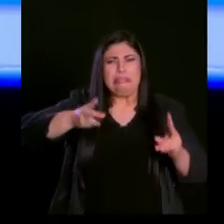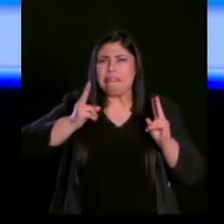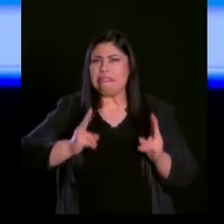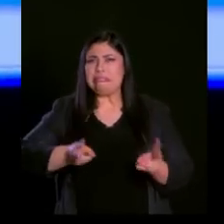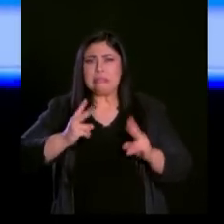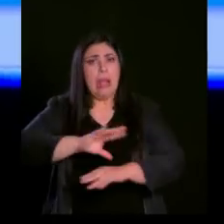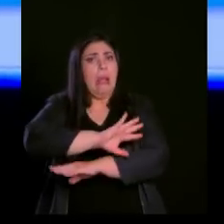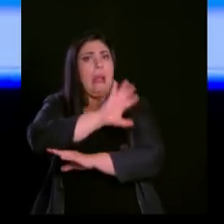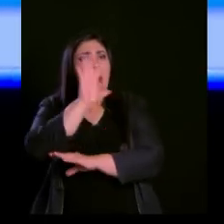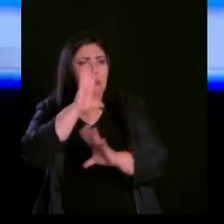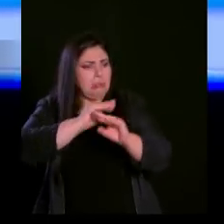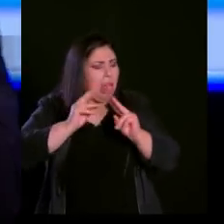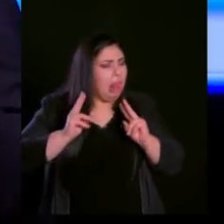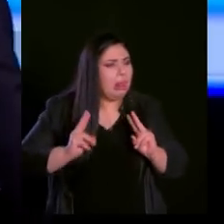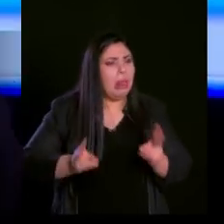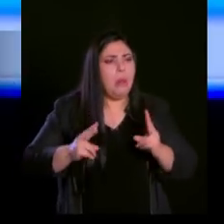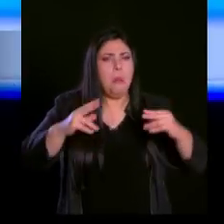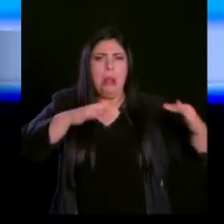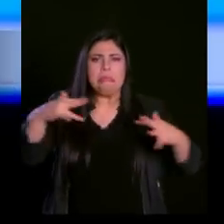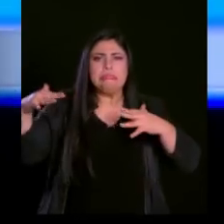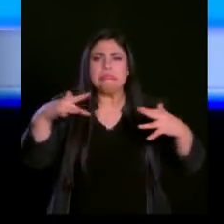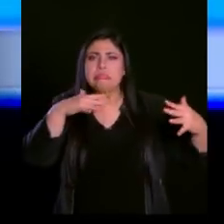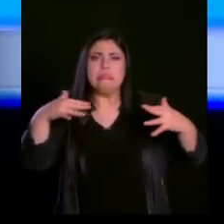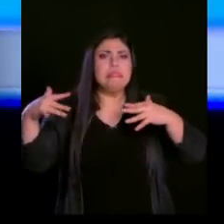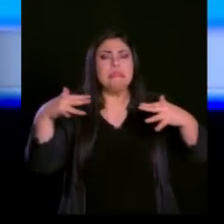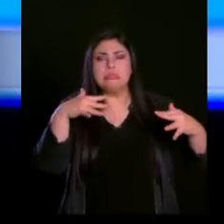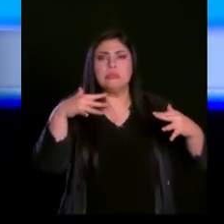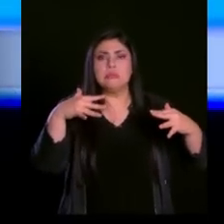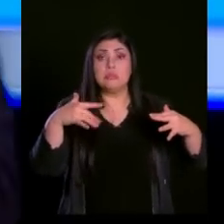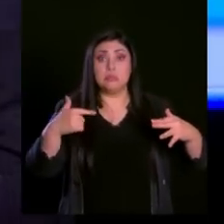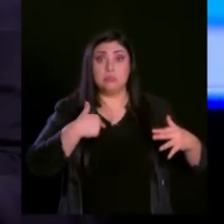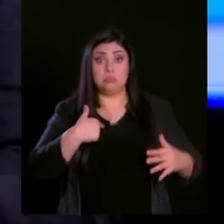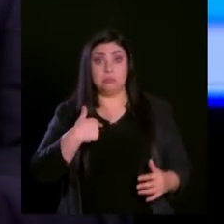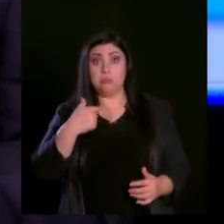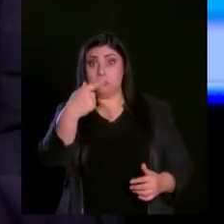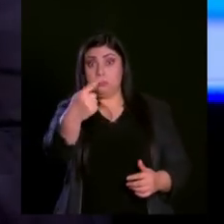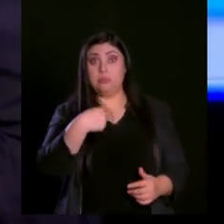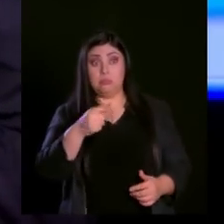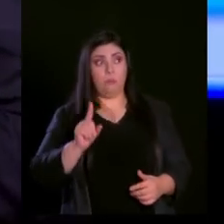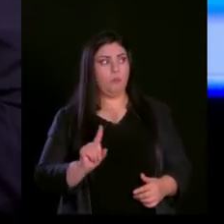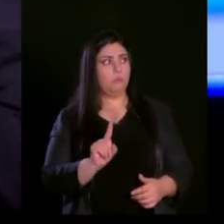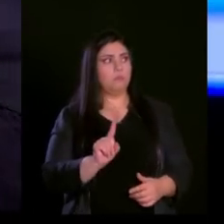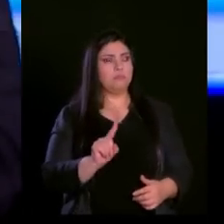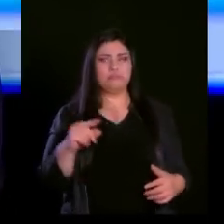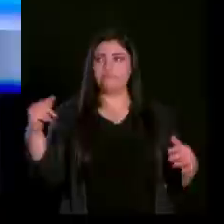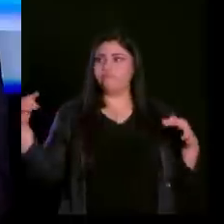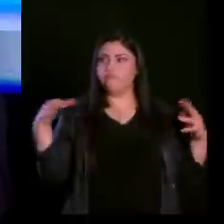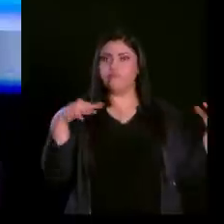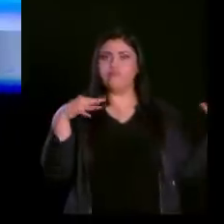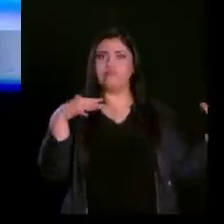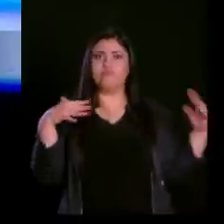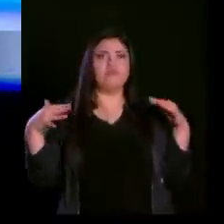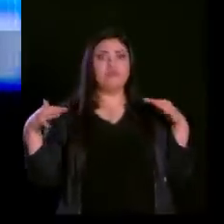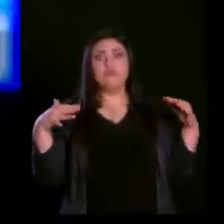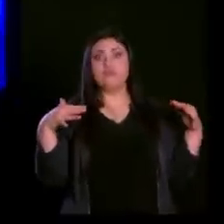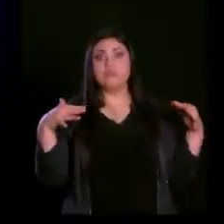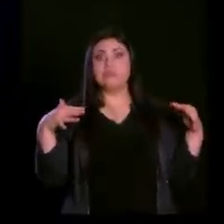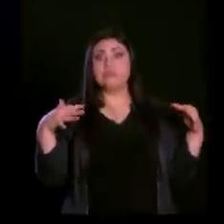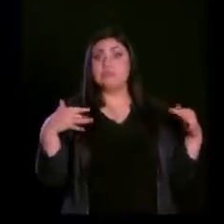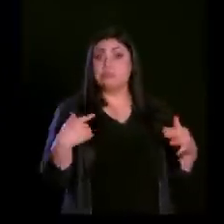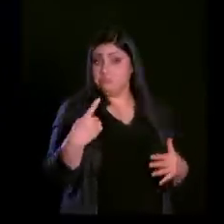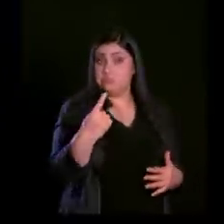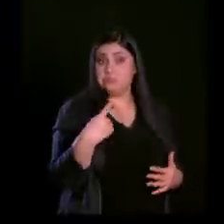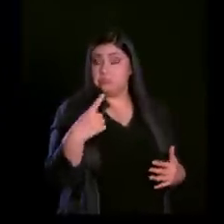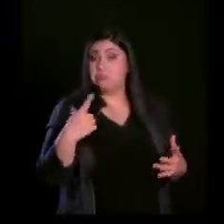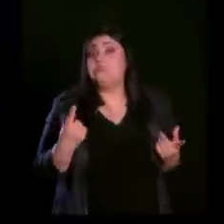el reino de las tinieblas y adivina quién está en medio de esa batalla Sí usted